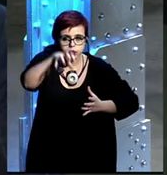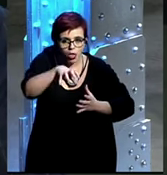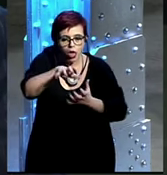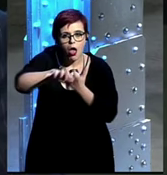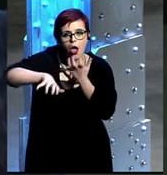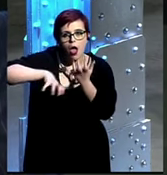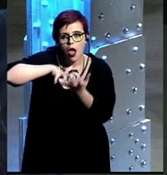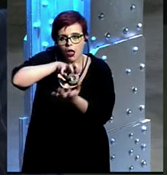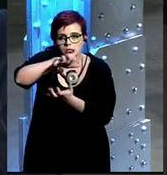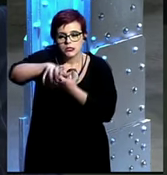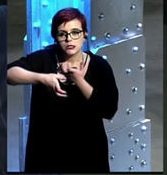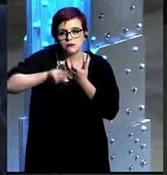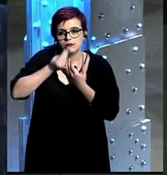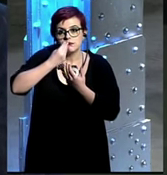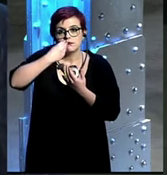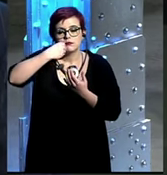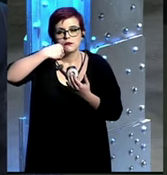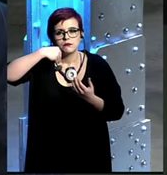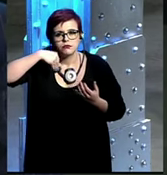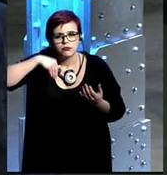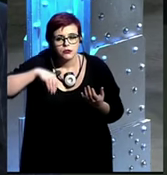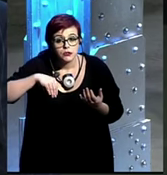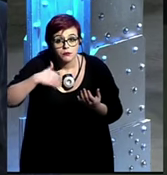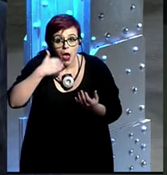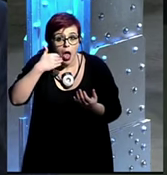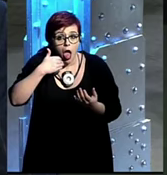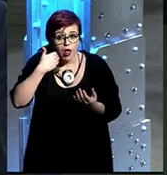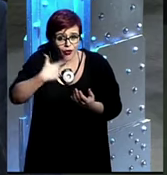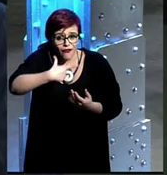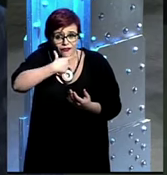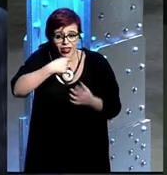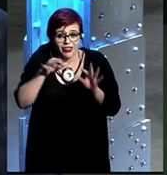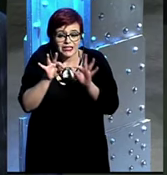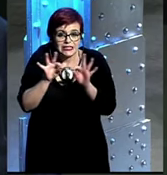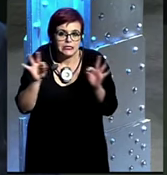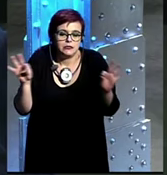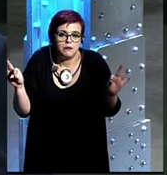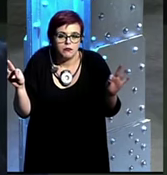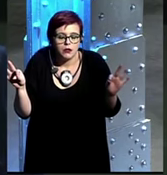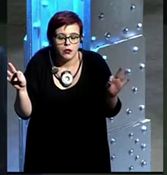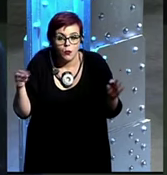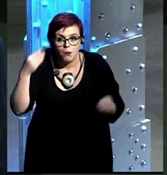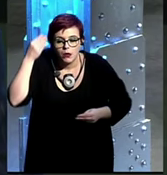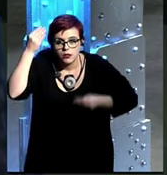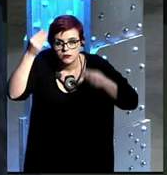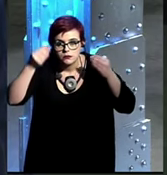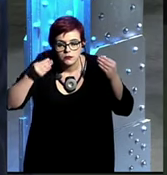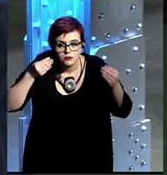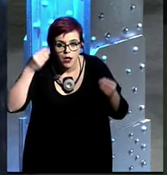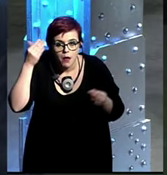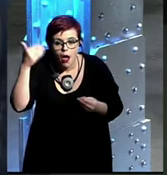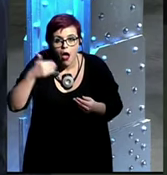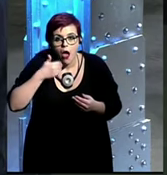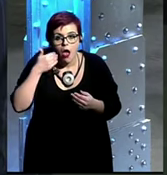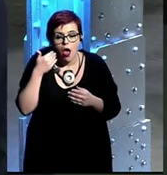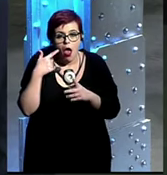masticarla, tragarla. Y esta actividad tan directa, tan simple, me parecía como las estaciones de la cruz, como los pasos